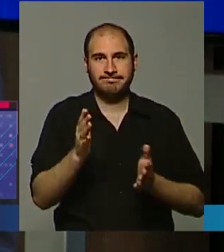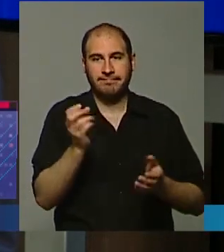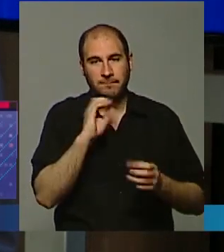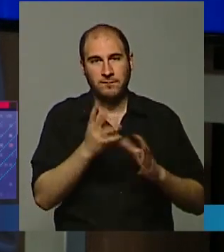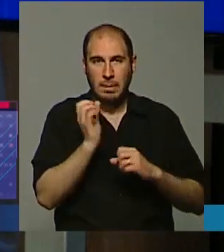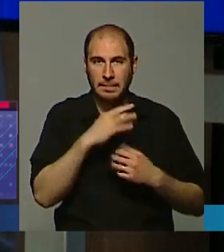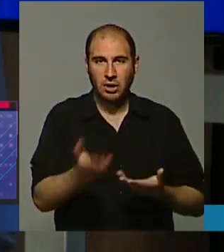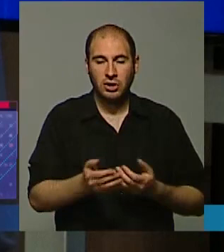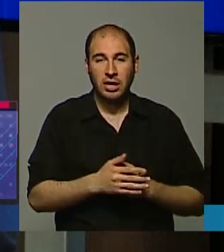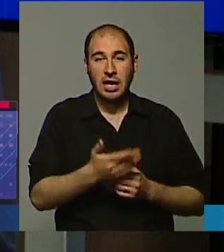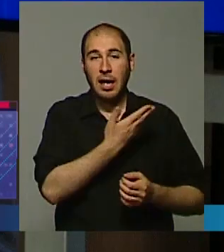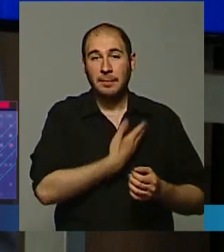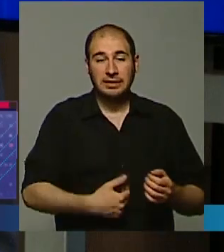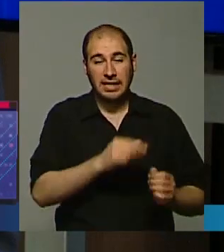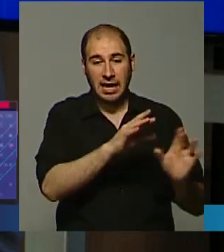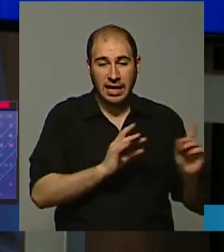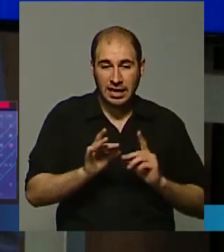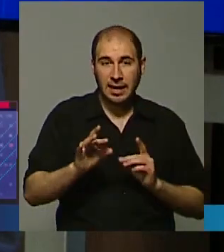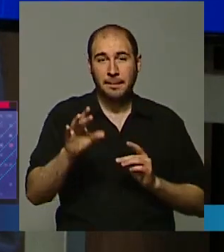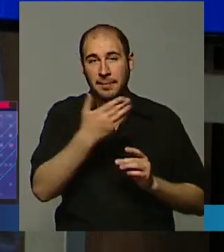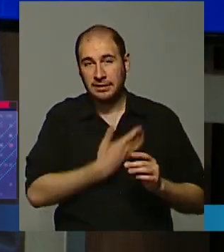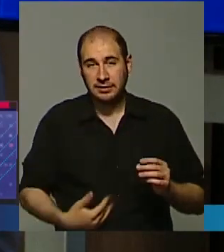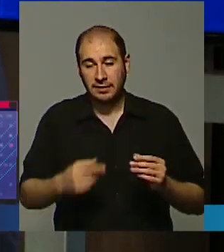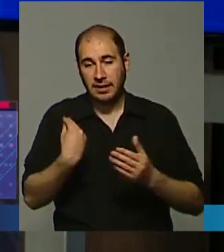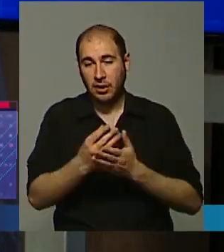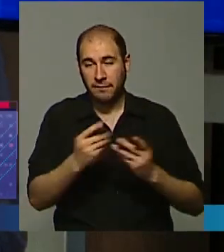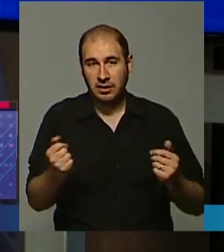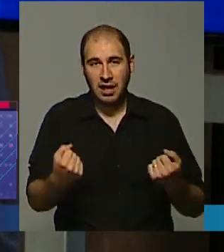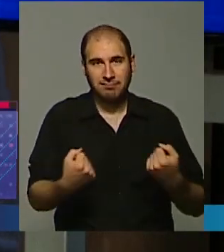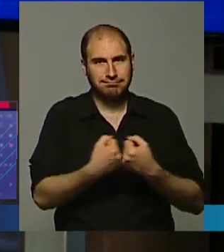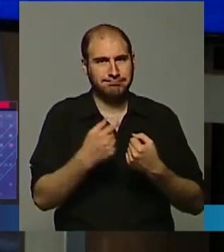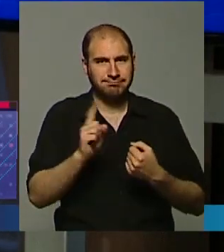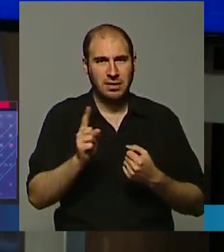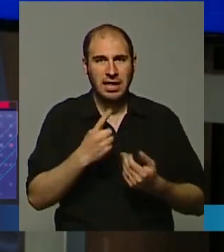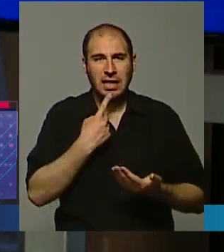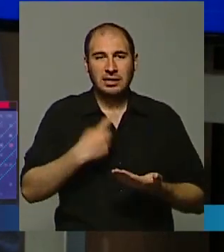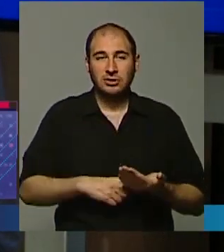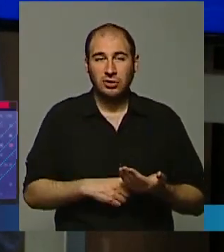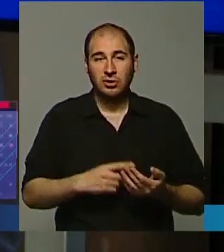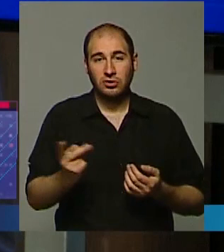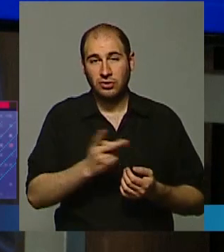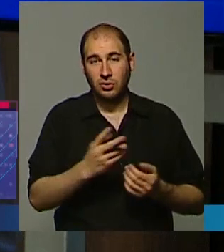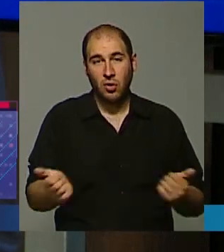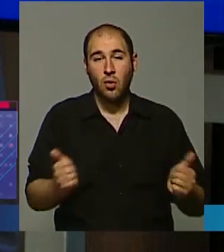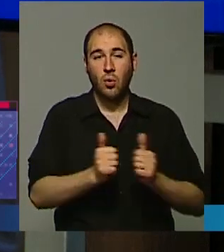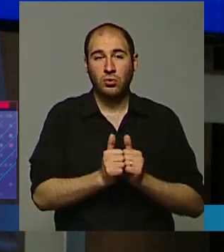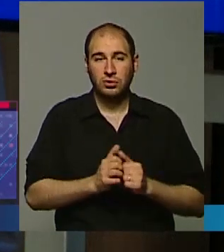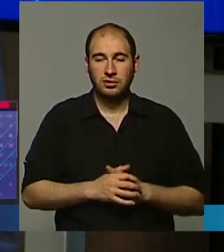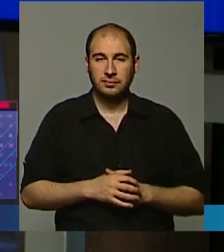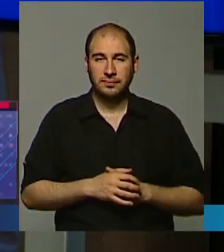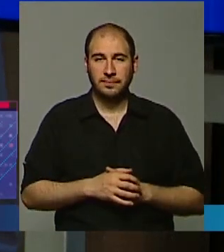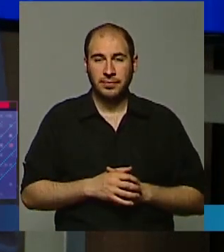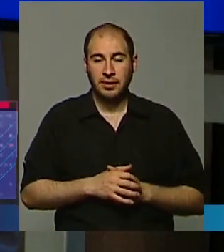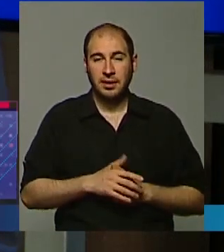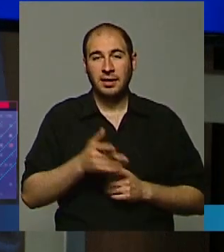No están ni el presidente electo ni el presidente que termina el mandato muy de acuerdo en decisiones que deberían tomarse en conjunto.